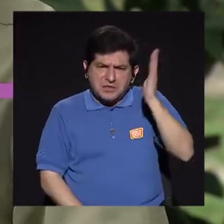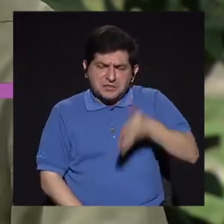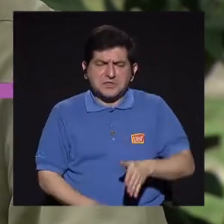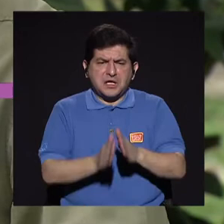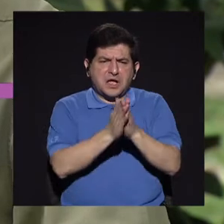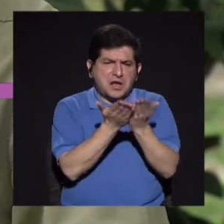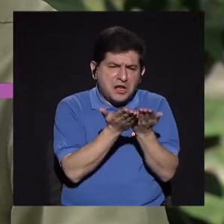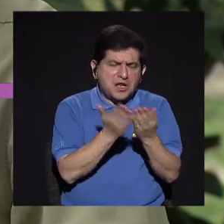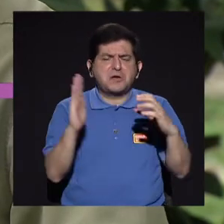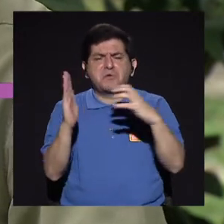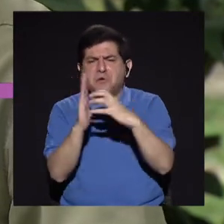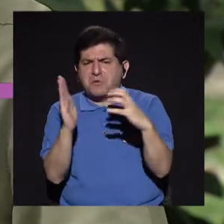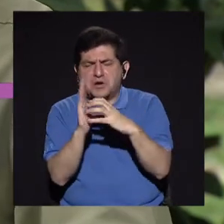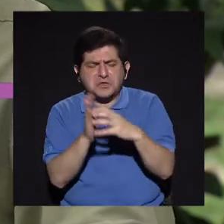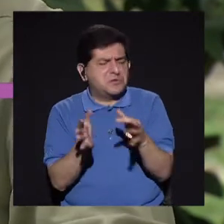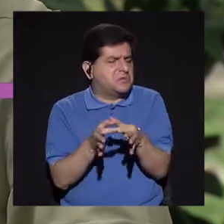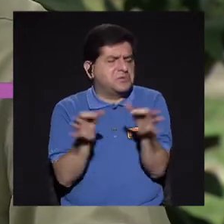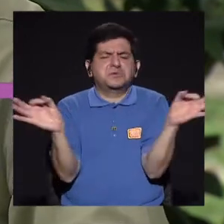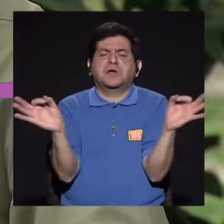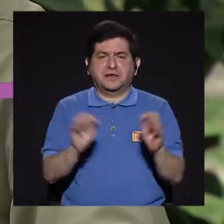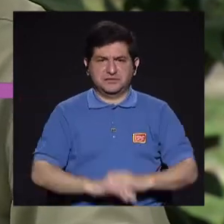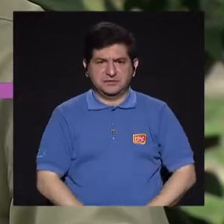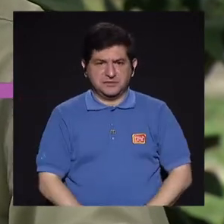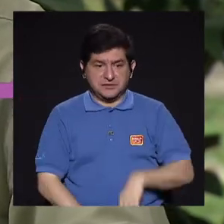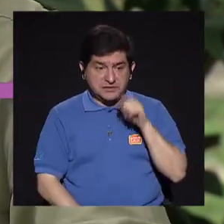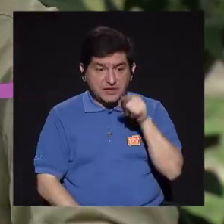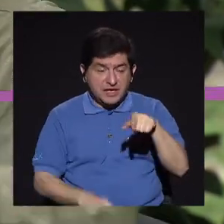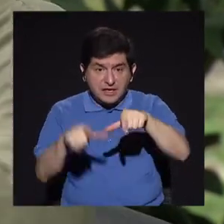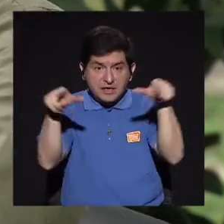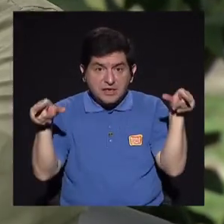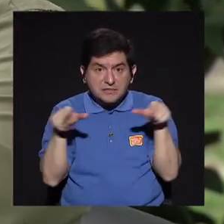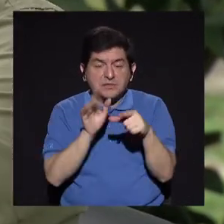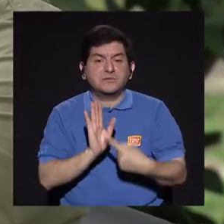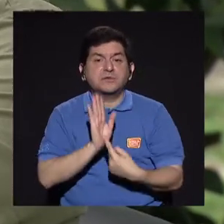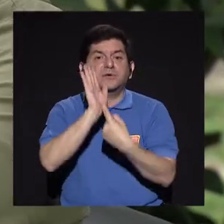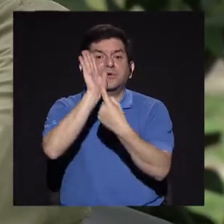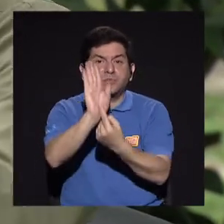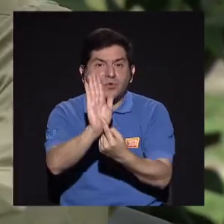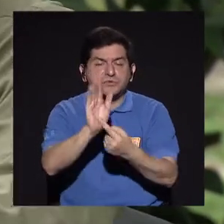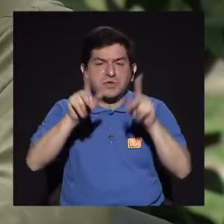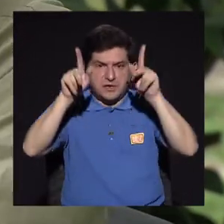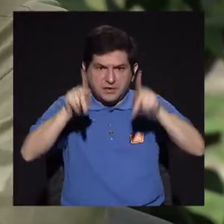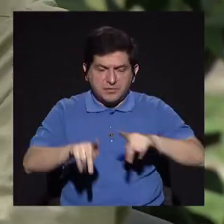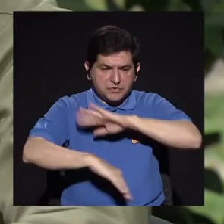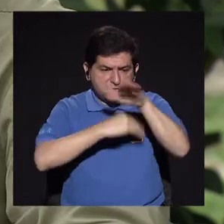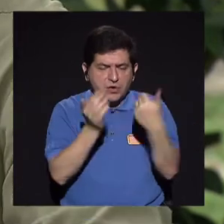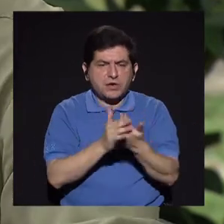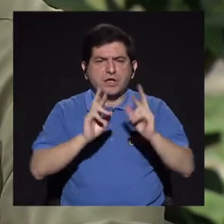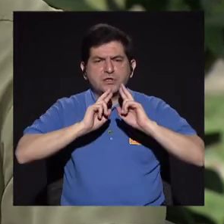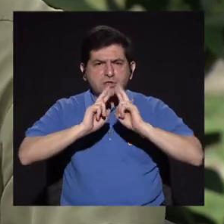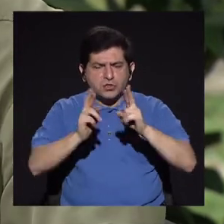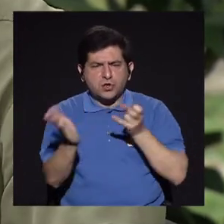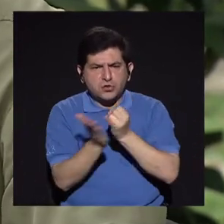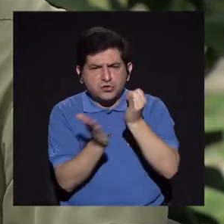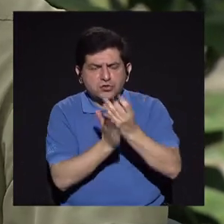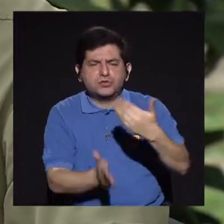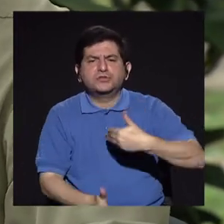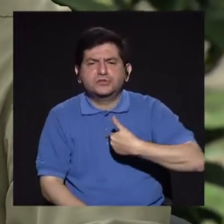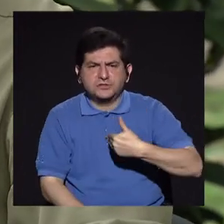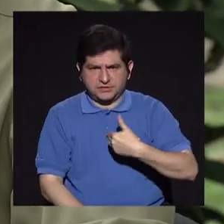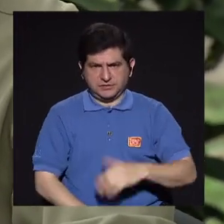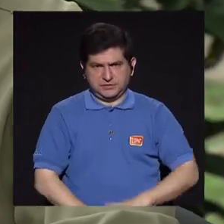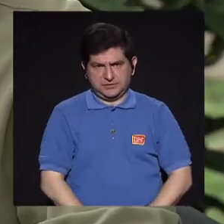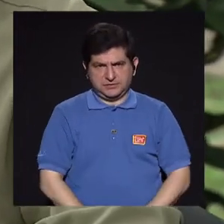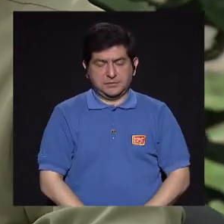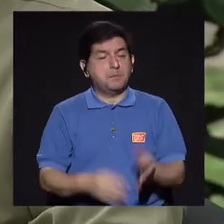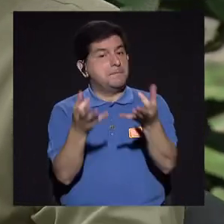nuestros artículos, todo de forma gratuita. Y ahí, nosotros ponemos a disposición del lector todos los resultados de investigación que tenemos. Lo